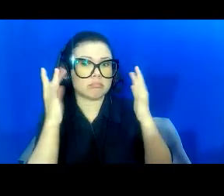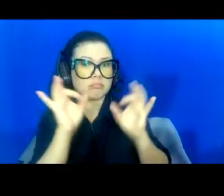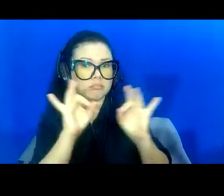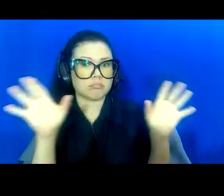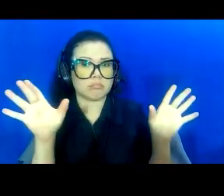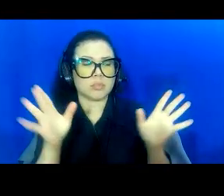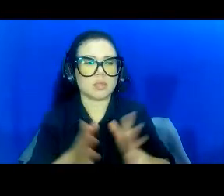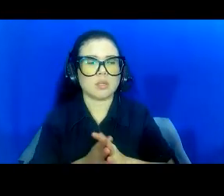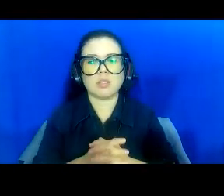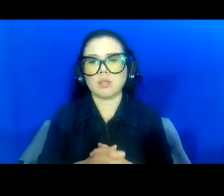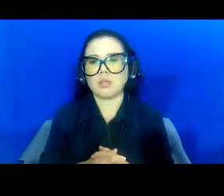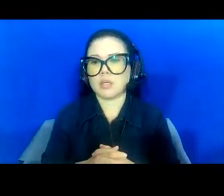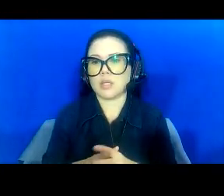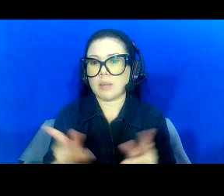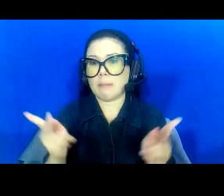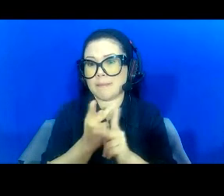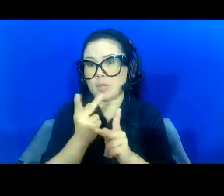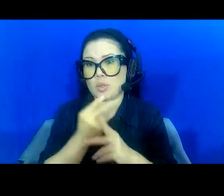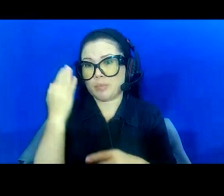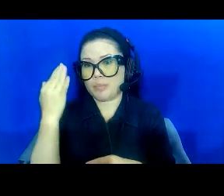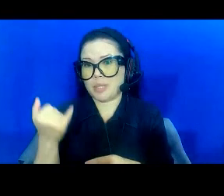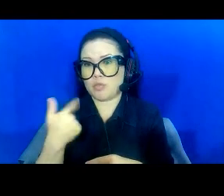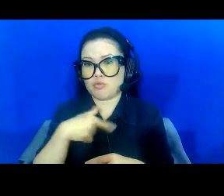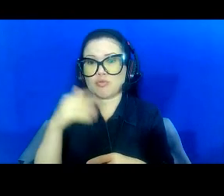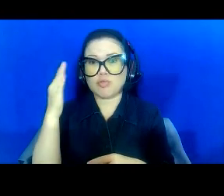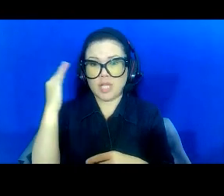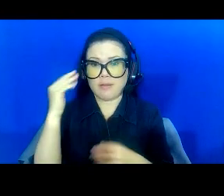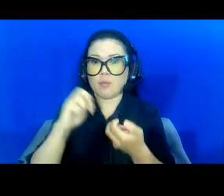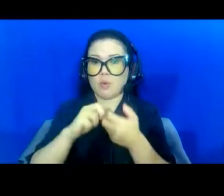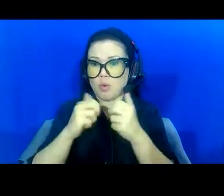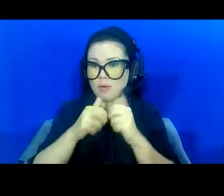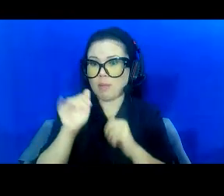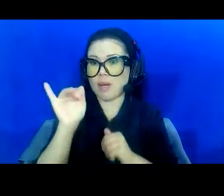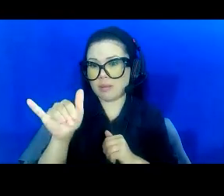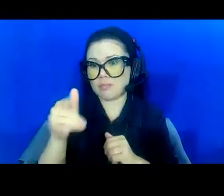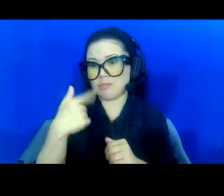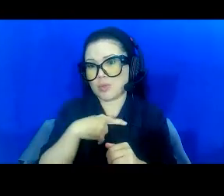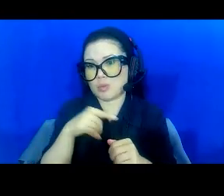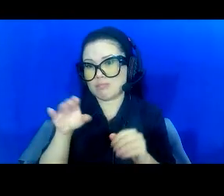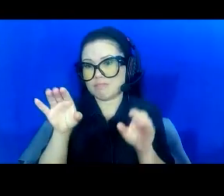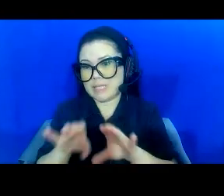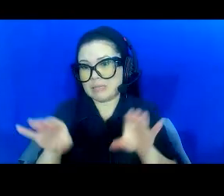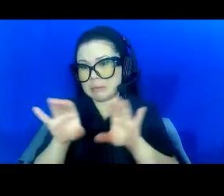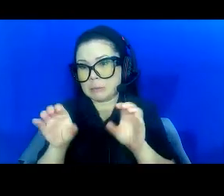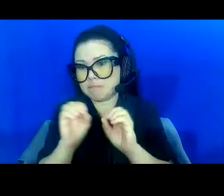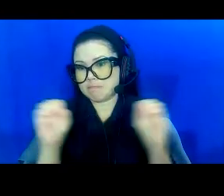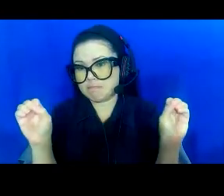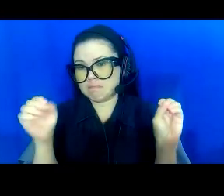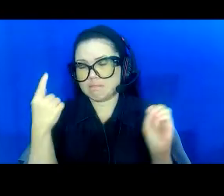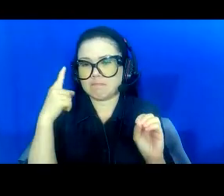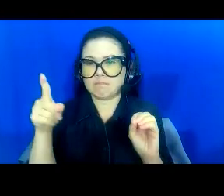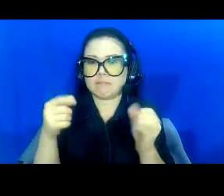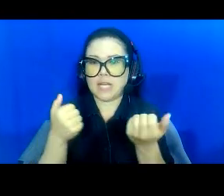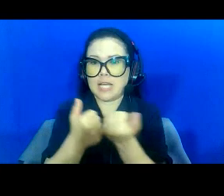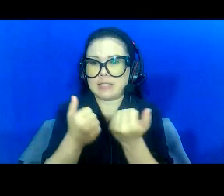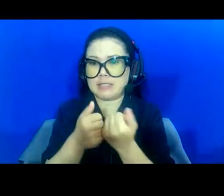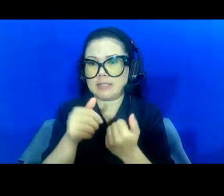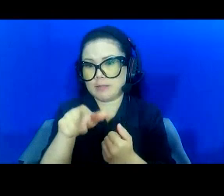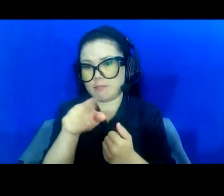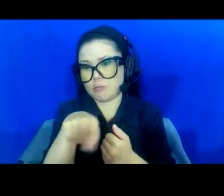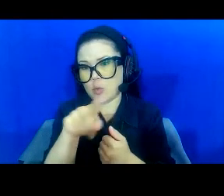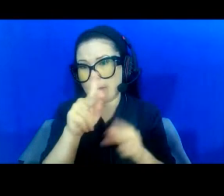que existe el problema y que no se está haciendo nada, ¿verdad? Porque la realidad es que, por la razón que sea, no se está haciendo nada para darle asistencia a esa población. Así que yo